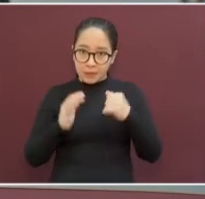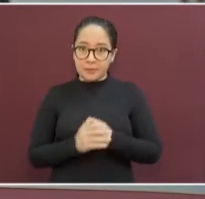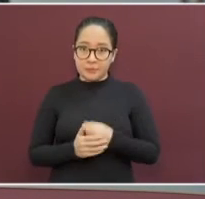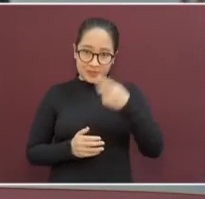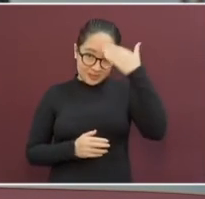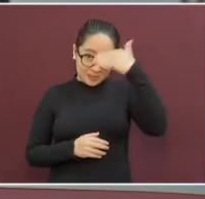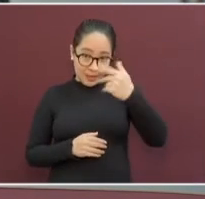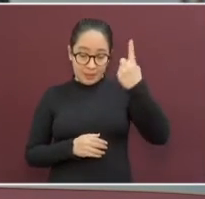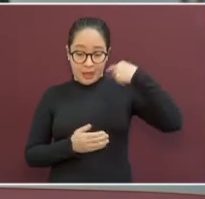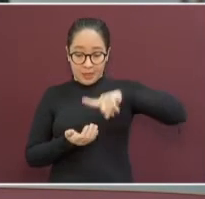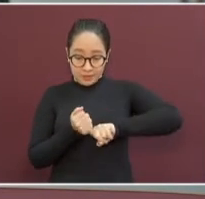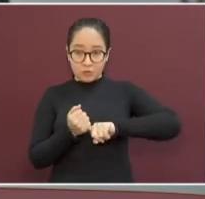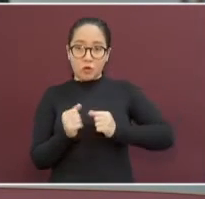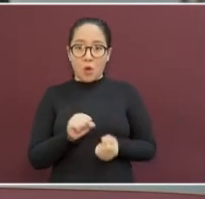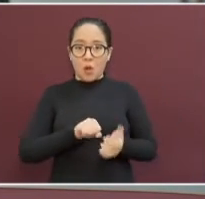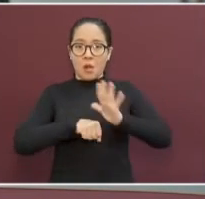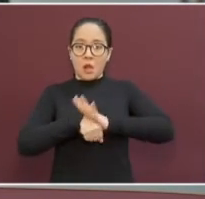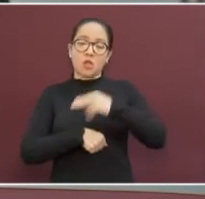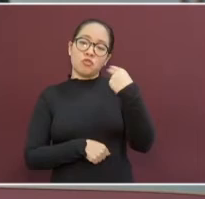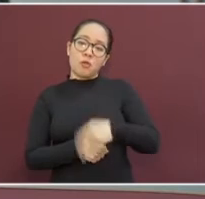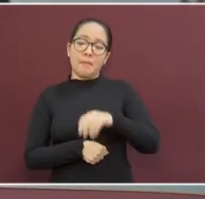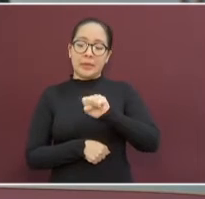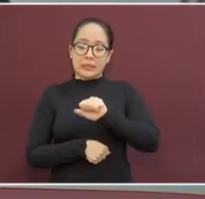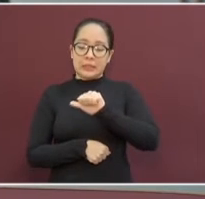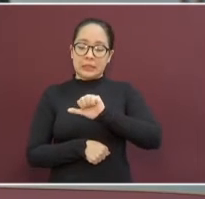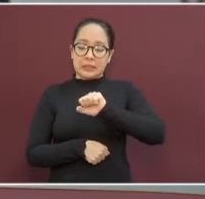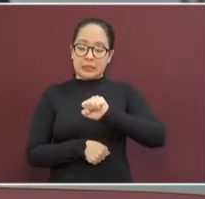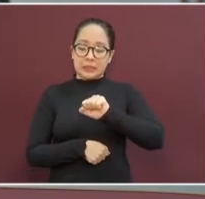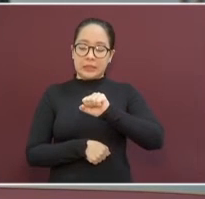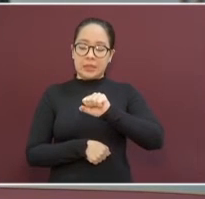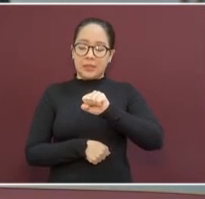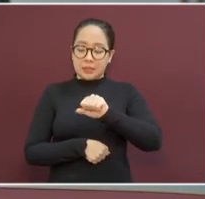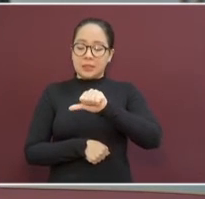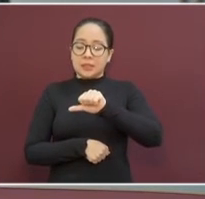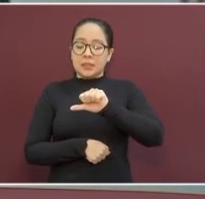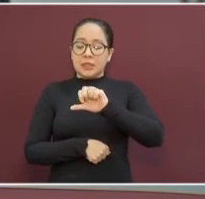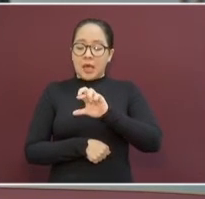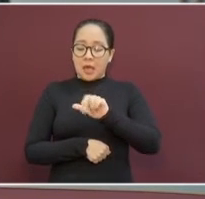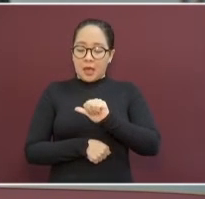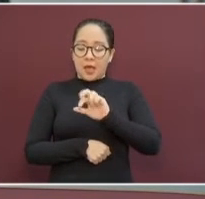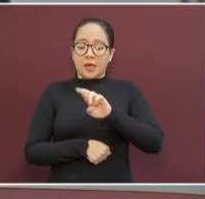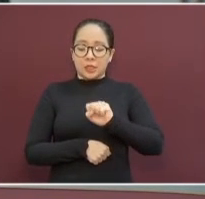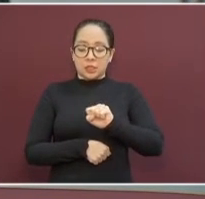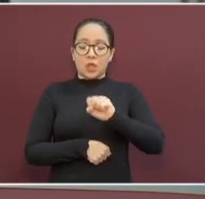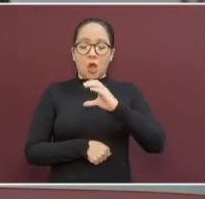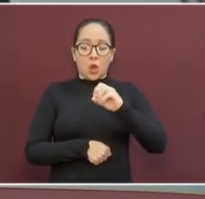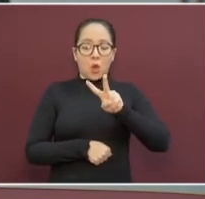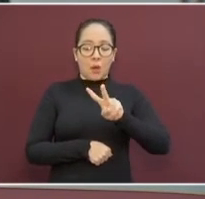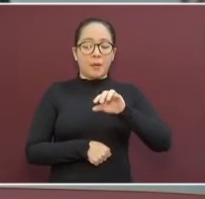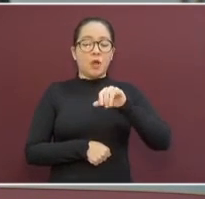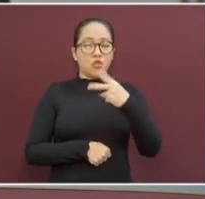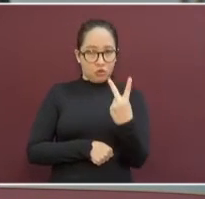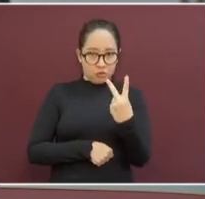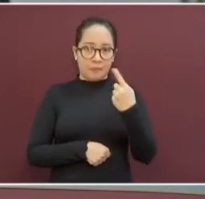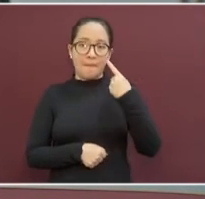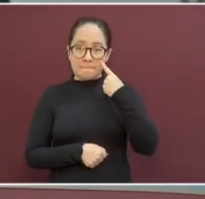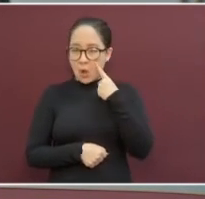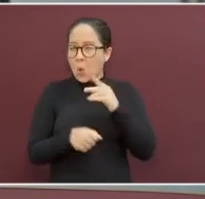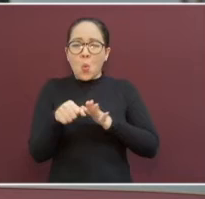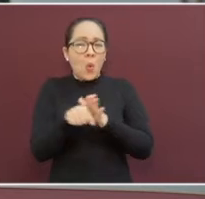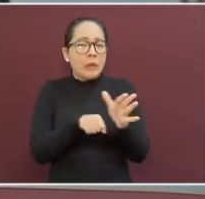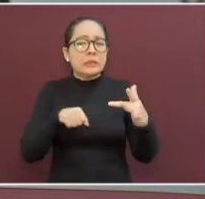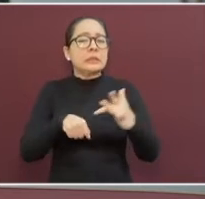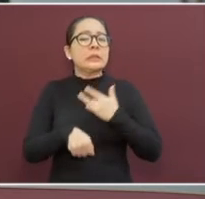coronavirus llamado xarxes co2 cuáles son los signos y síntomas en ambas en el caso del dengue